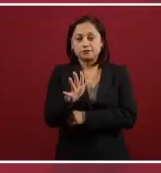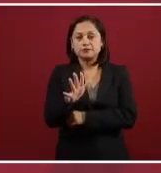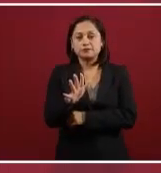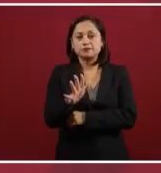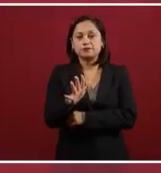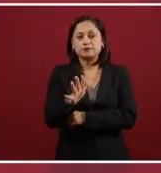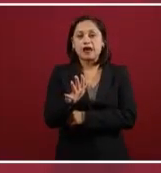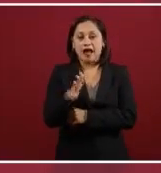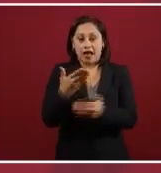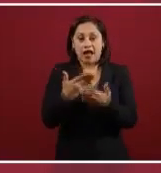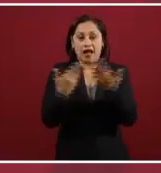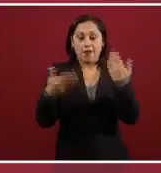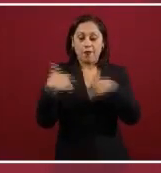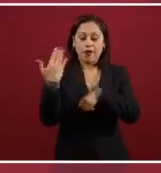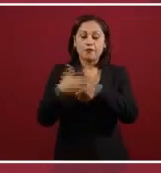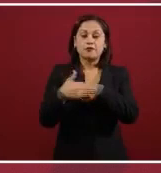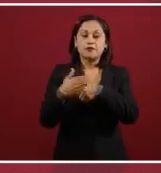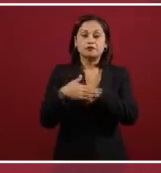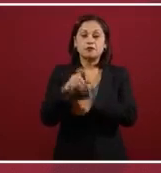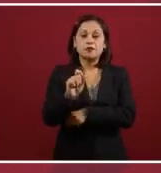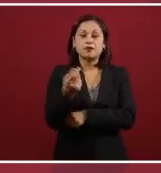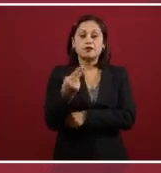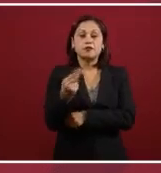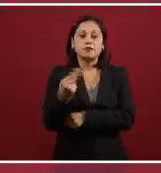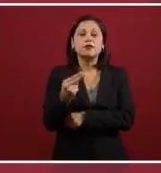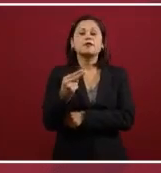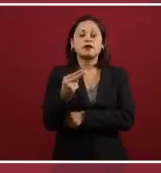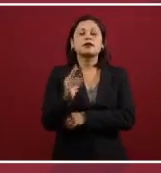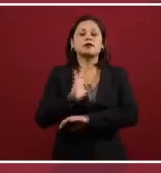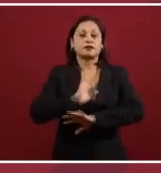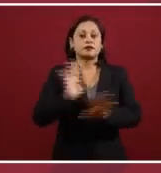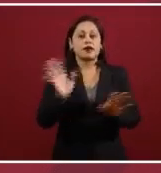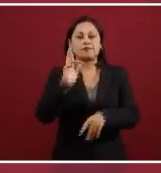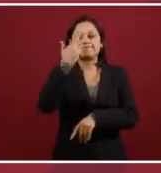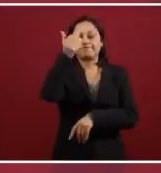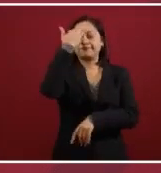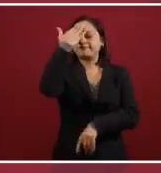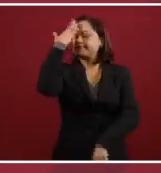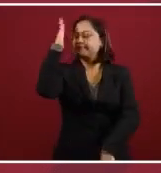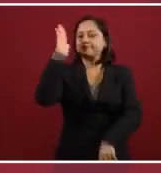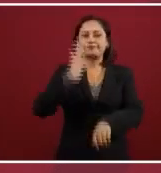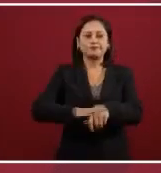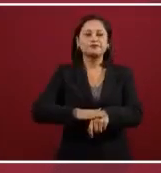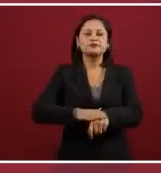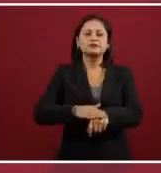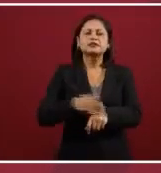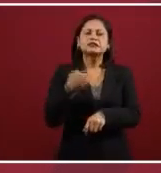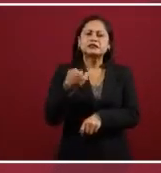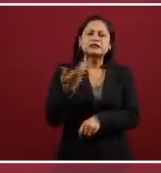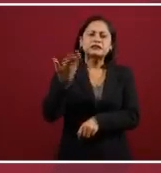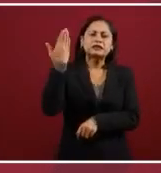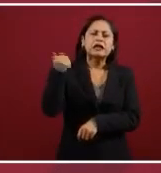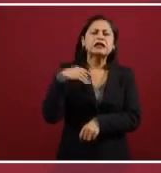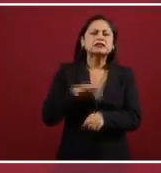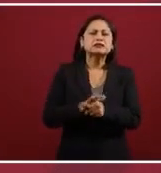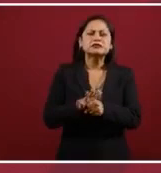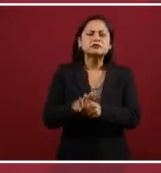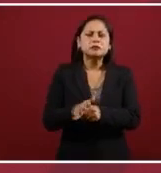a conmemorar el 20 de noviembre. Fue el día en que,